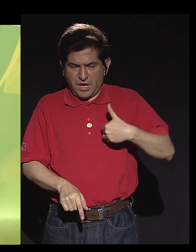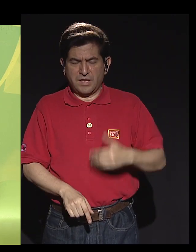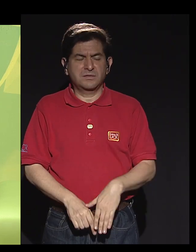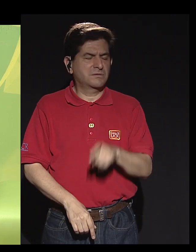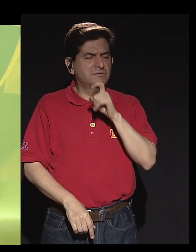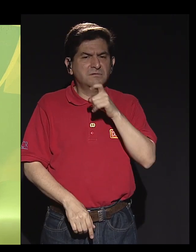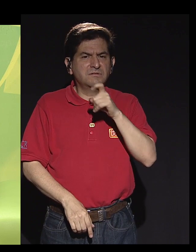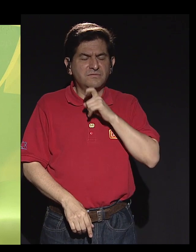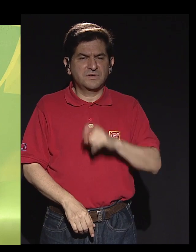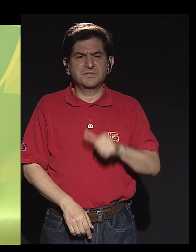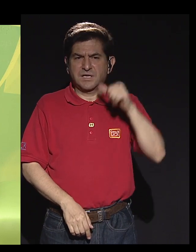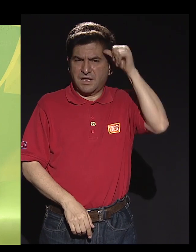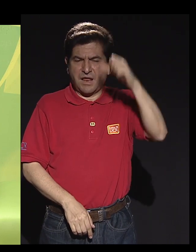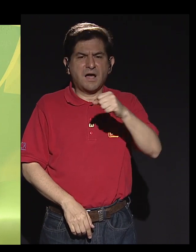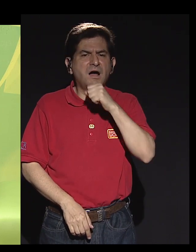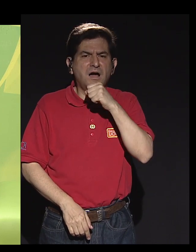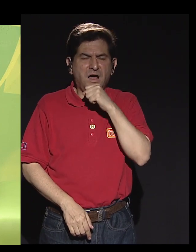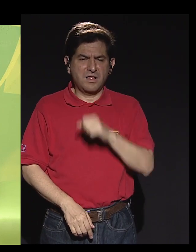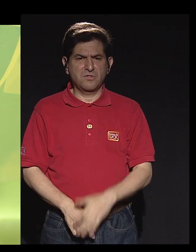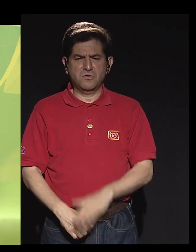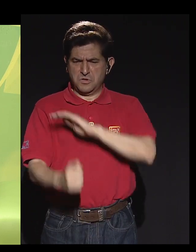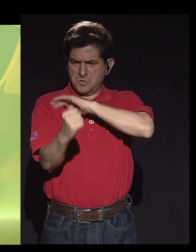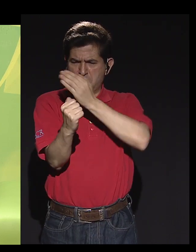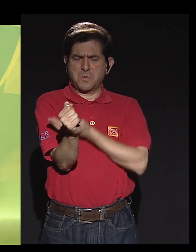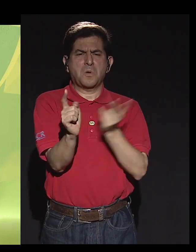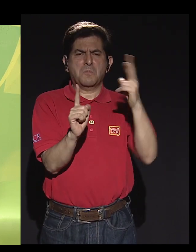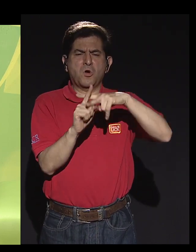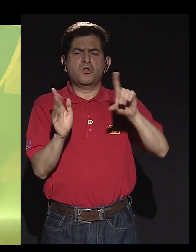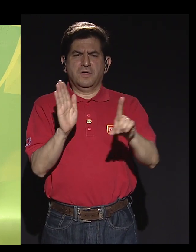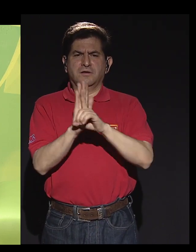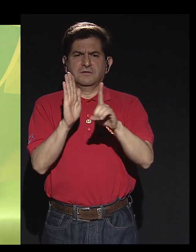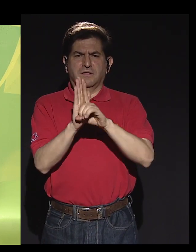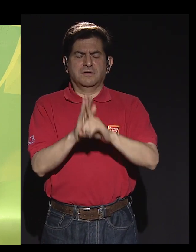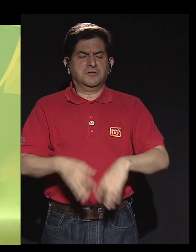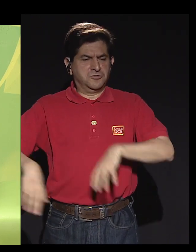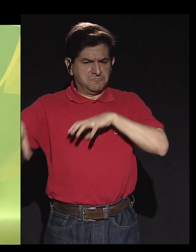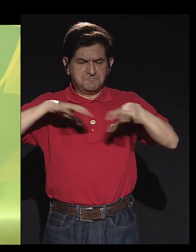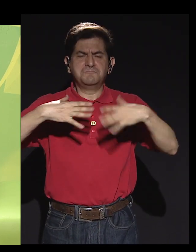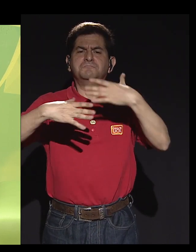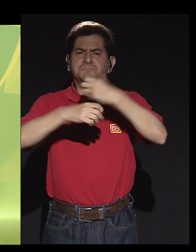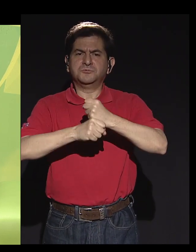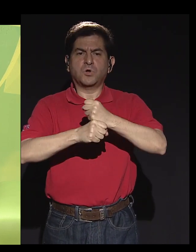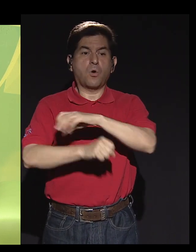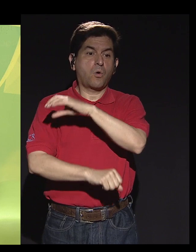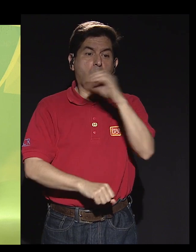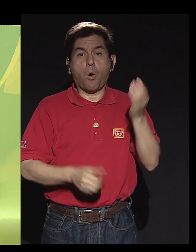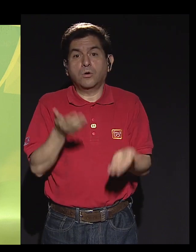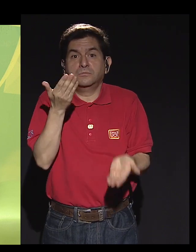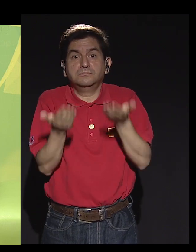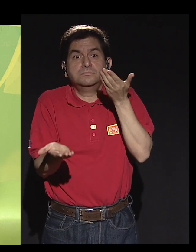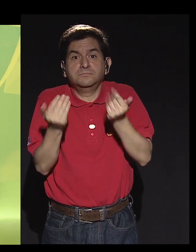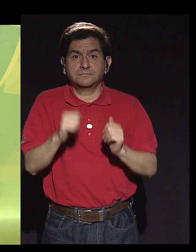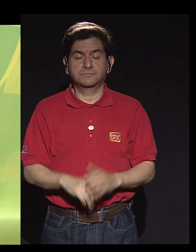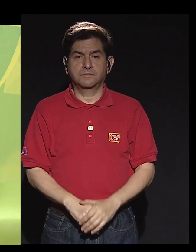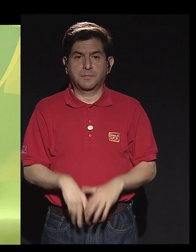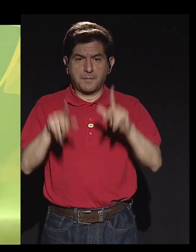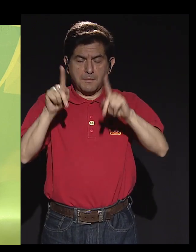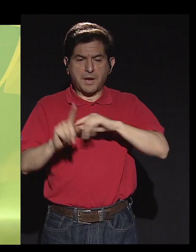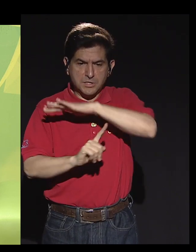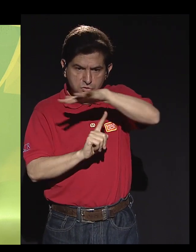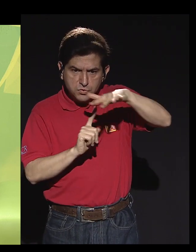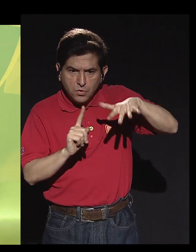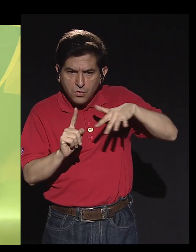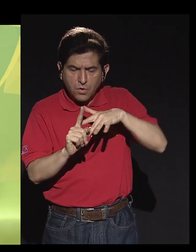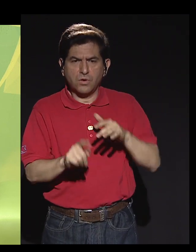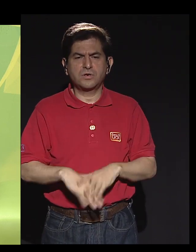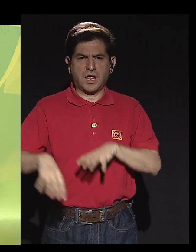Se hace muy difícil que la persona adulta mayor se empodere sobre sus derechos y tome acciones o inclusive que personas que